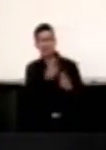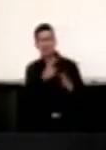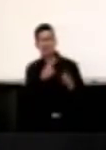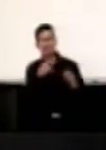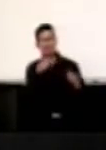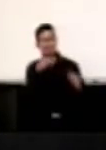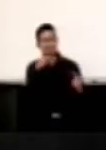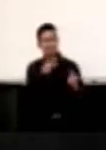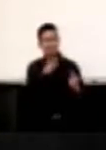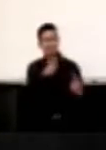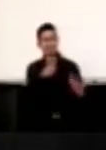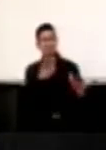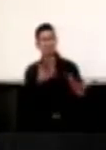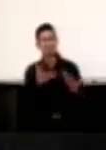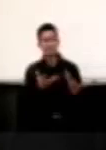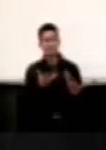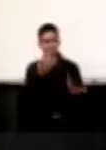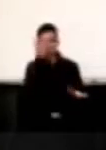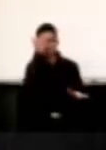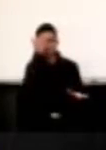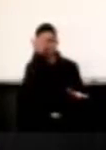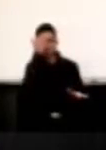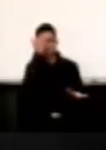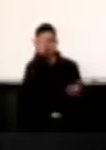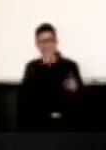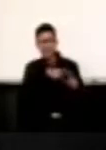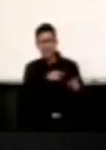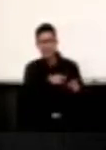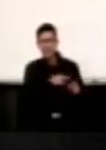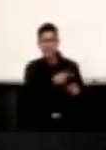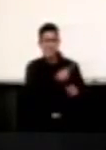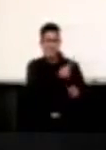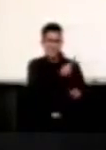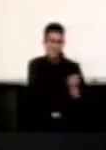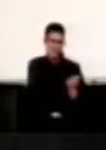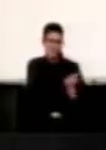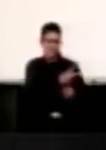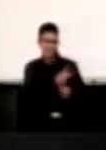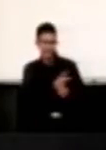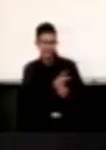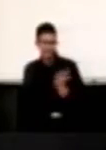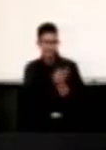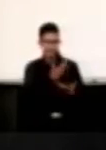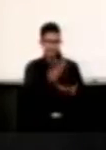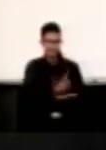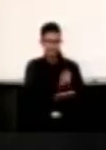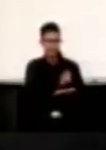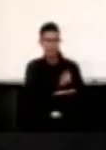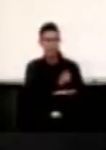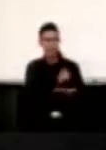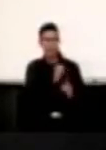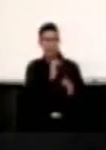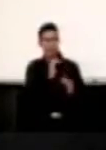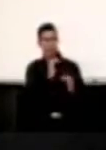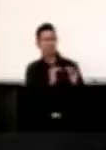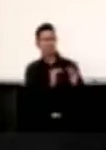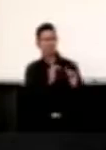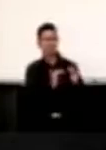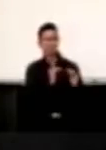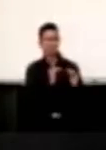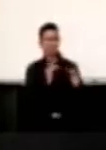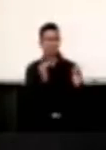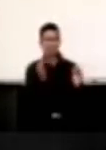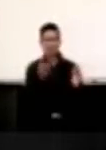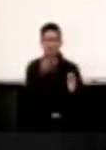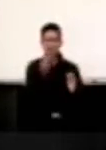eso lo conocemos. Las diferencias entre el primero y el segundo lugar no eran tan holgadas. Esto hacía